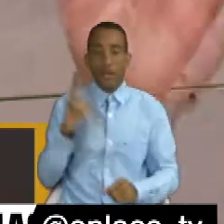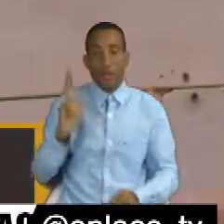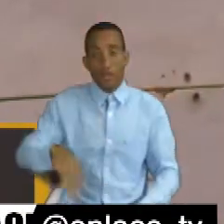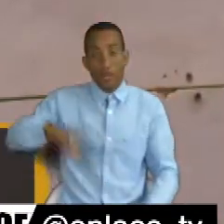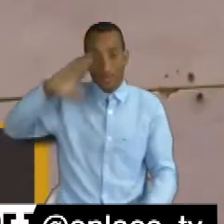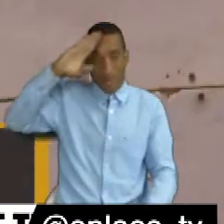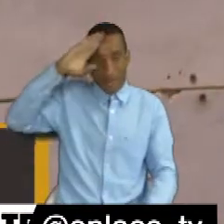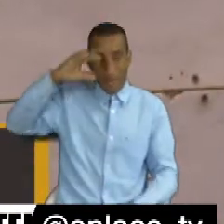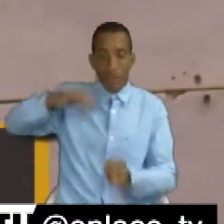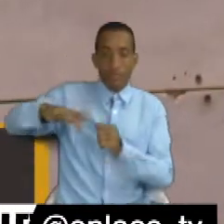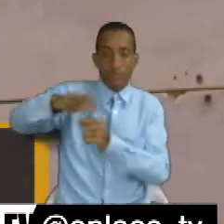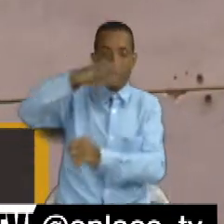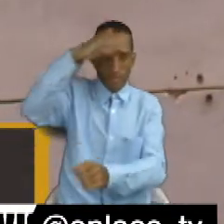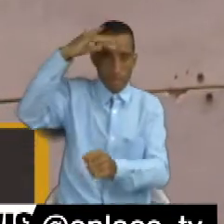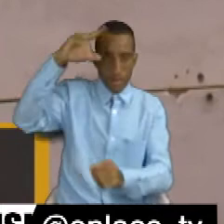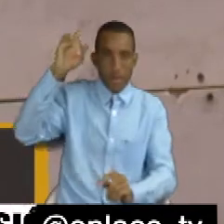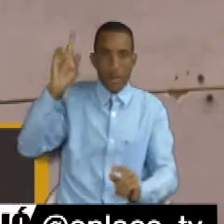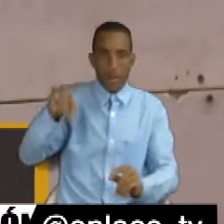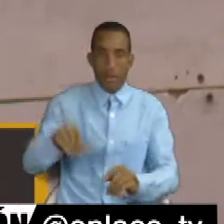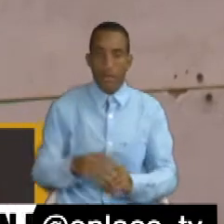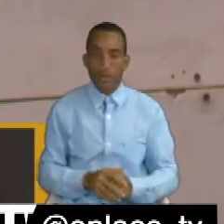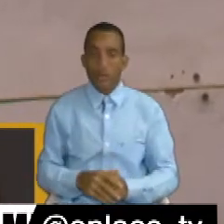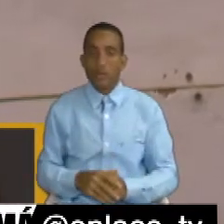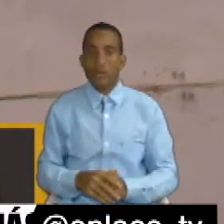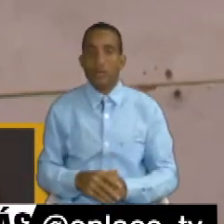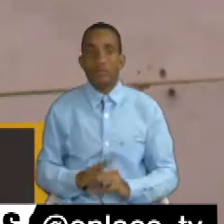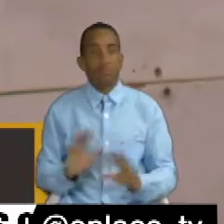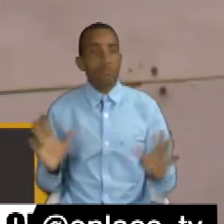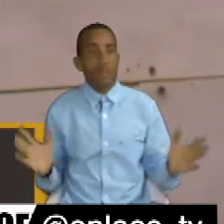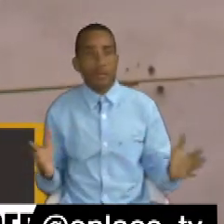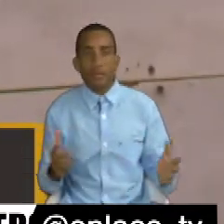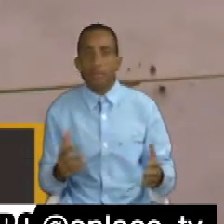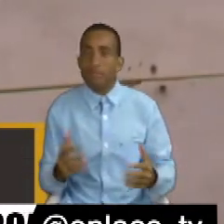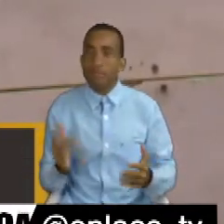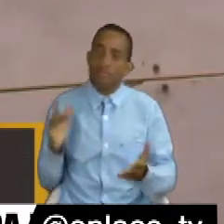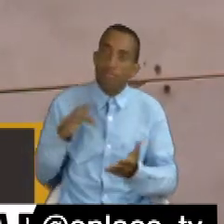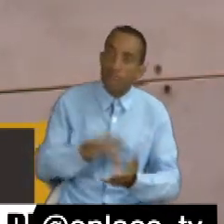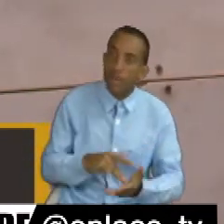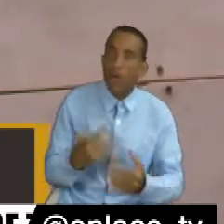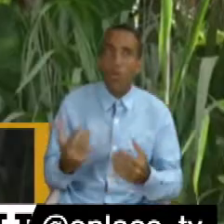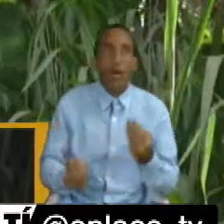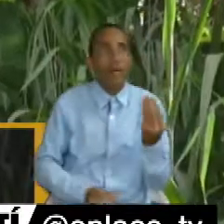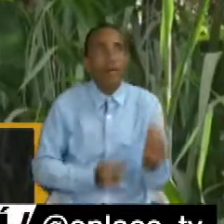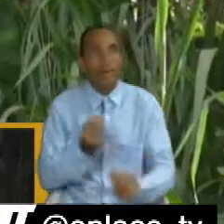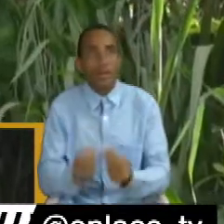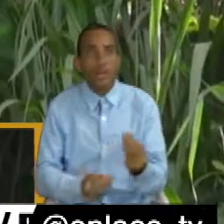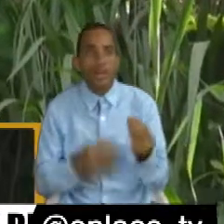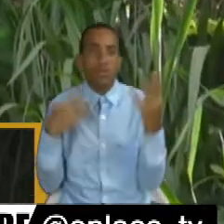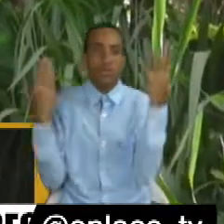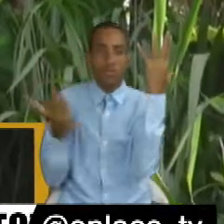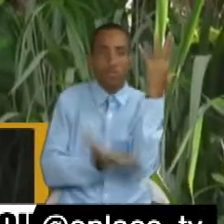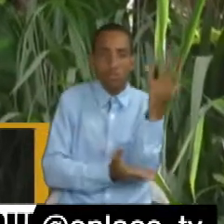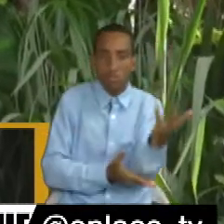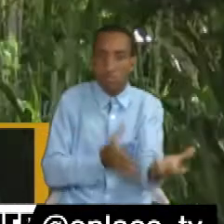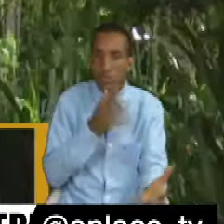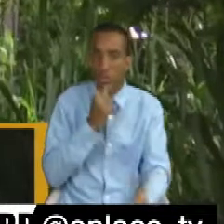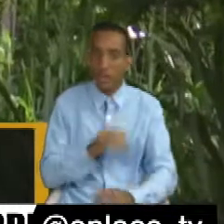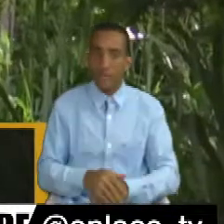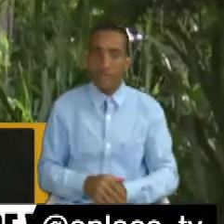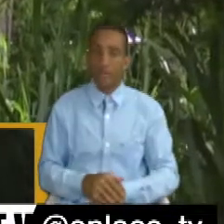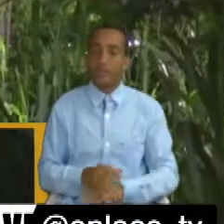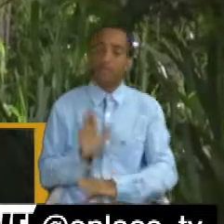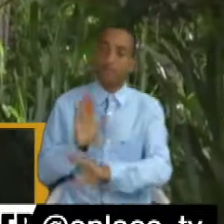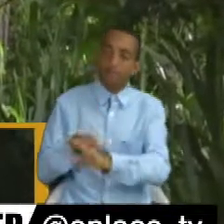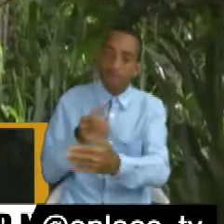hizo tomas, ya hay dos cartas allá, pero no han venido a definir nada sobre el árbol para cortarlo. A pesar de las solicitudes que le han hecho a la